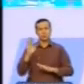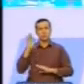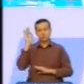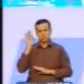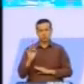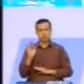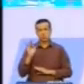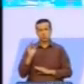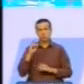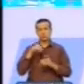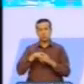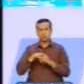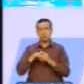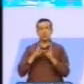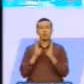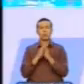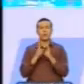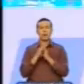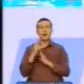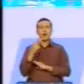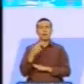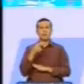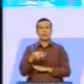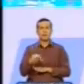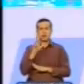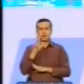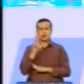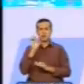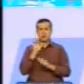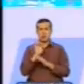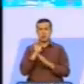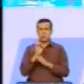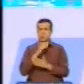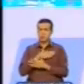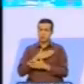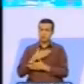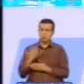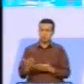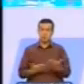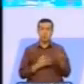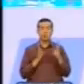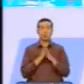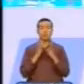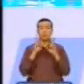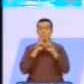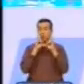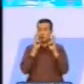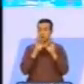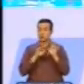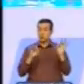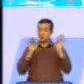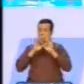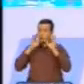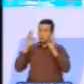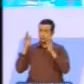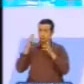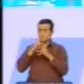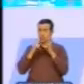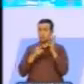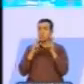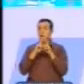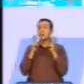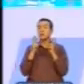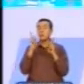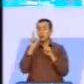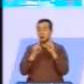dentro de la cumbre de Hábitat 3, donde nuestro país fue anfitrión. Esta cumbre trató como un tema central, entre otros, el tema